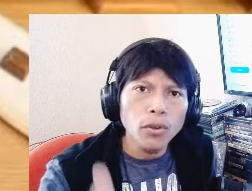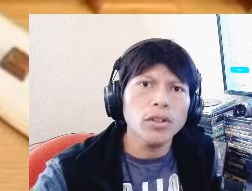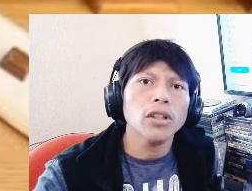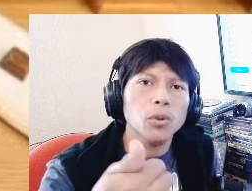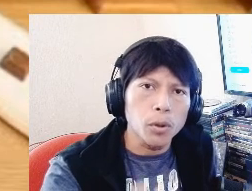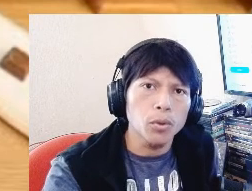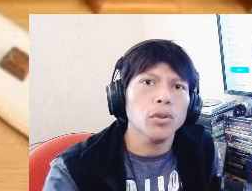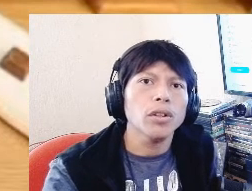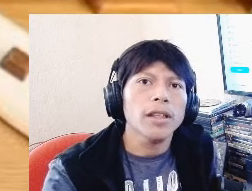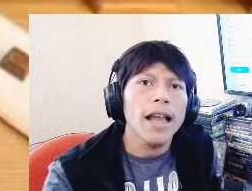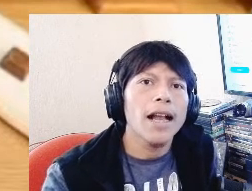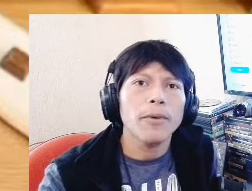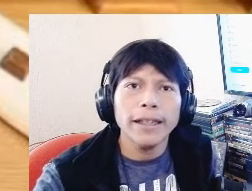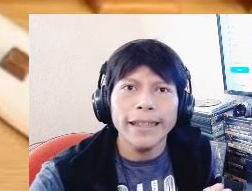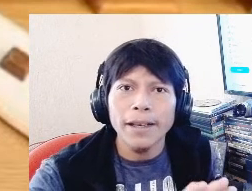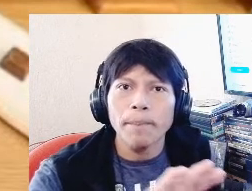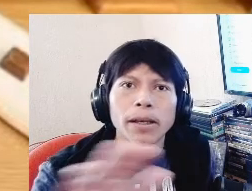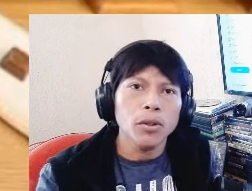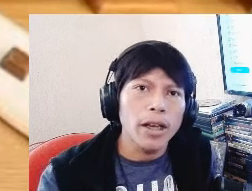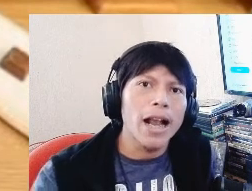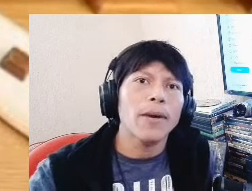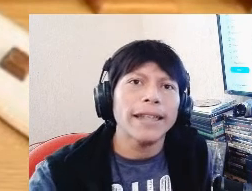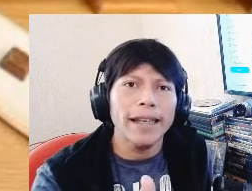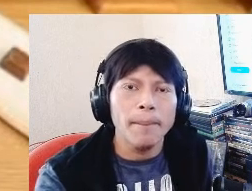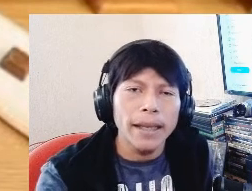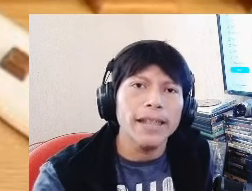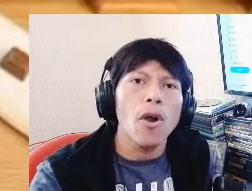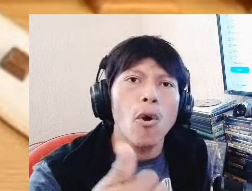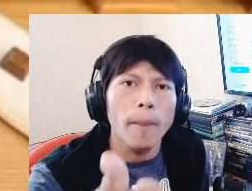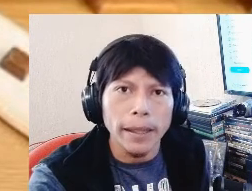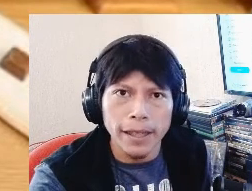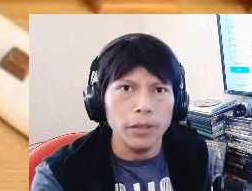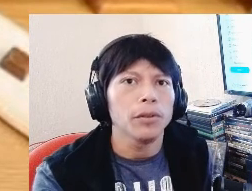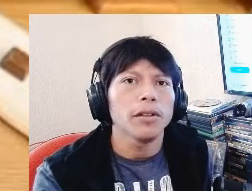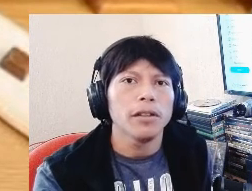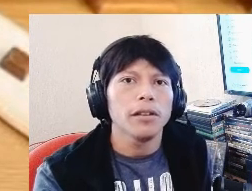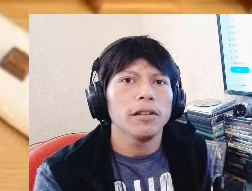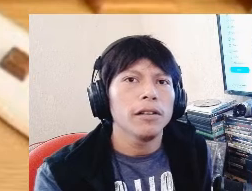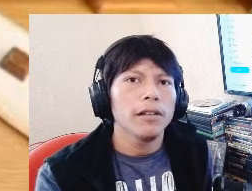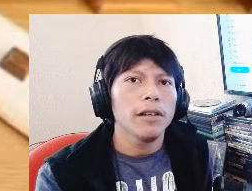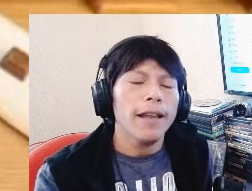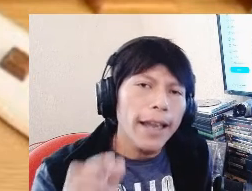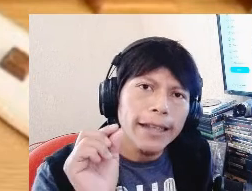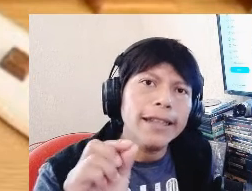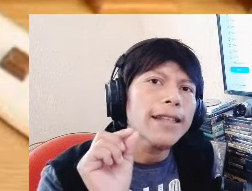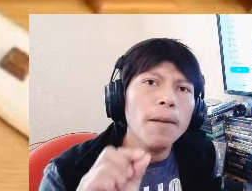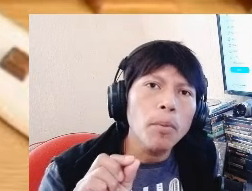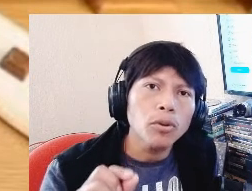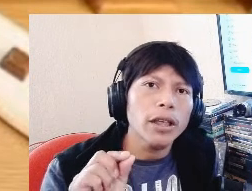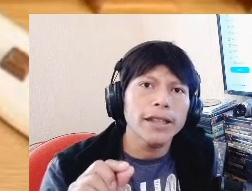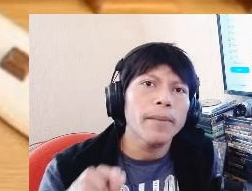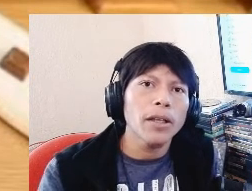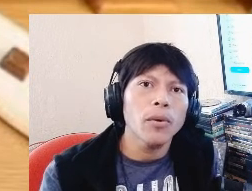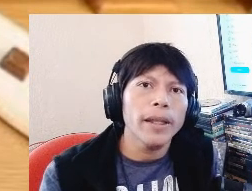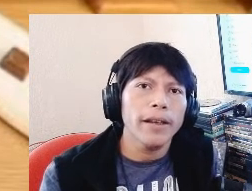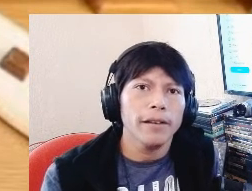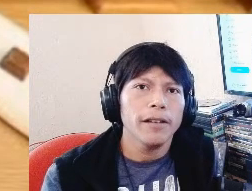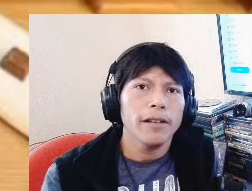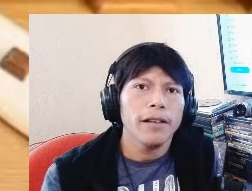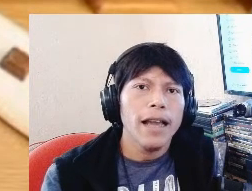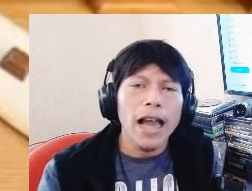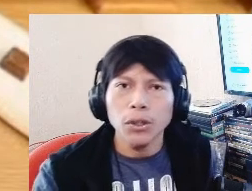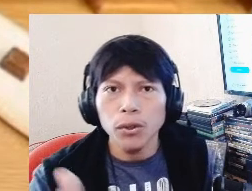los frutos de sus productos, a cualquier persona, a cualquier empresa o empresario. Ese es el punto de Sembrando